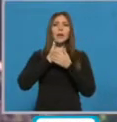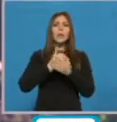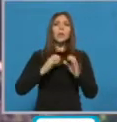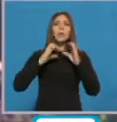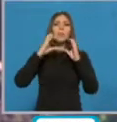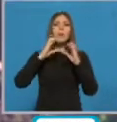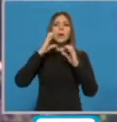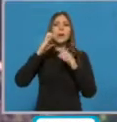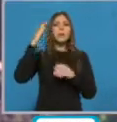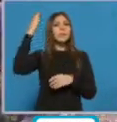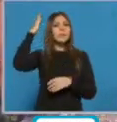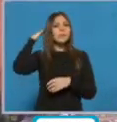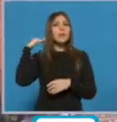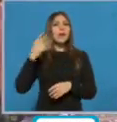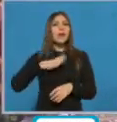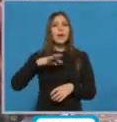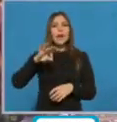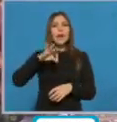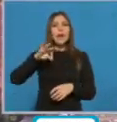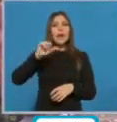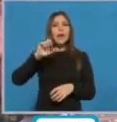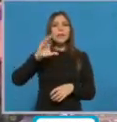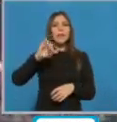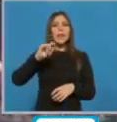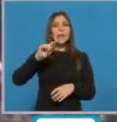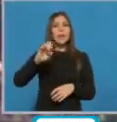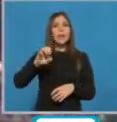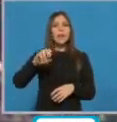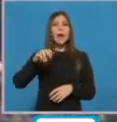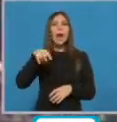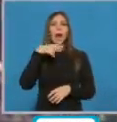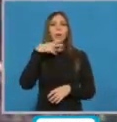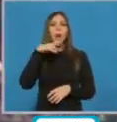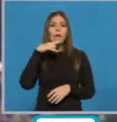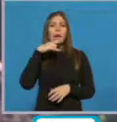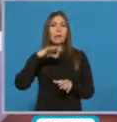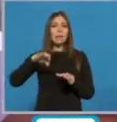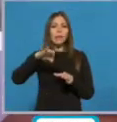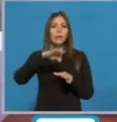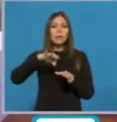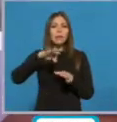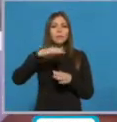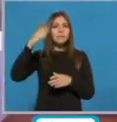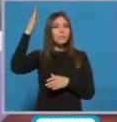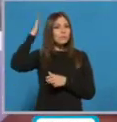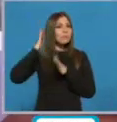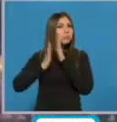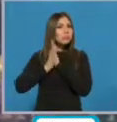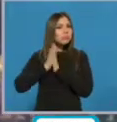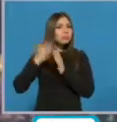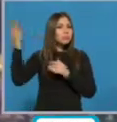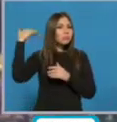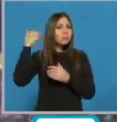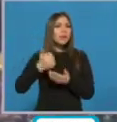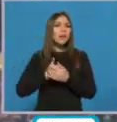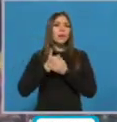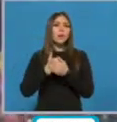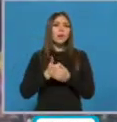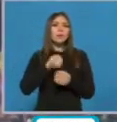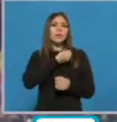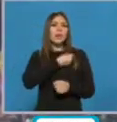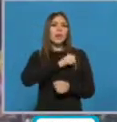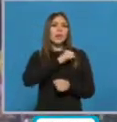naturales. Tienen un aceite de aguacate maravilloso que va a hacer que nuestro cabello se vea nutrido, se fortalezca y aparte